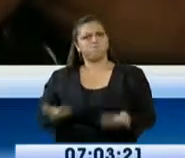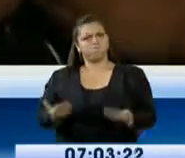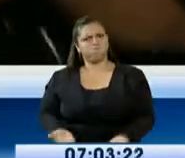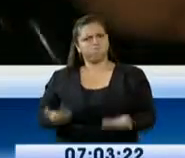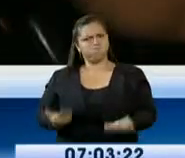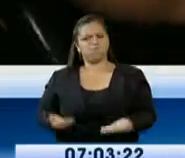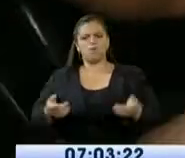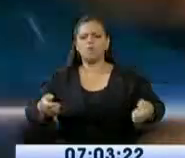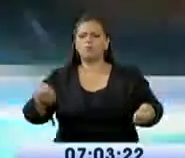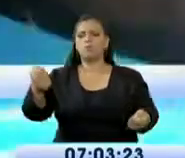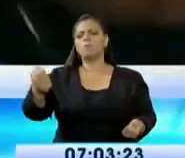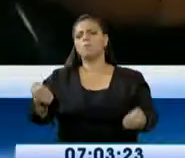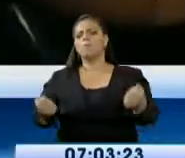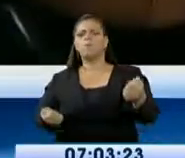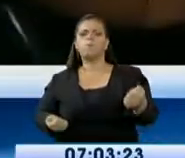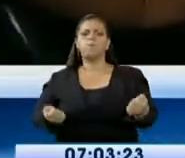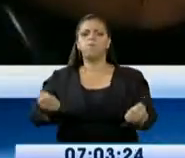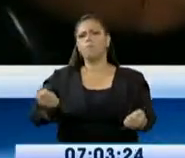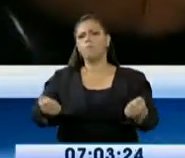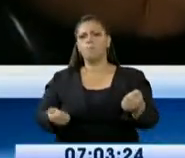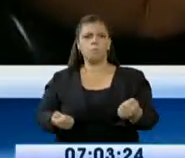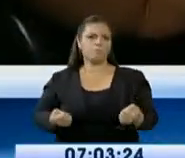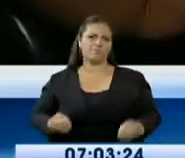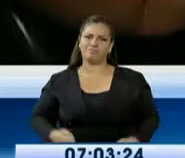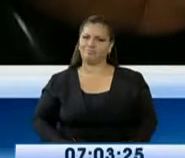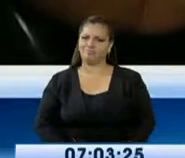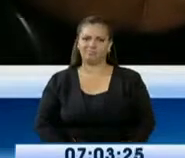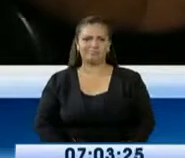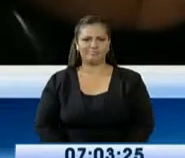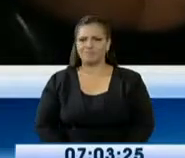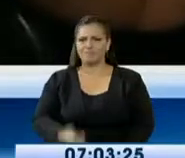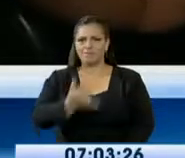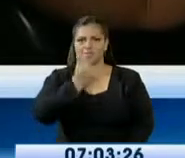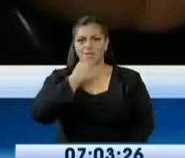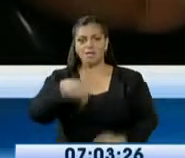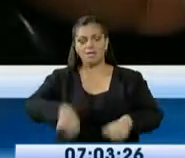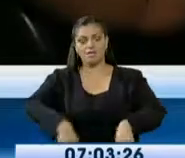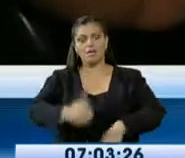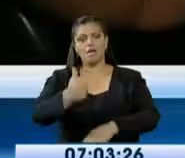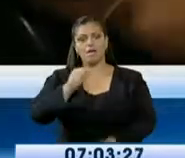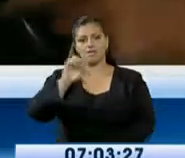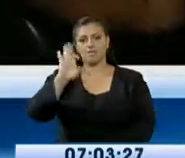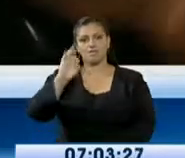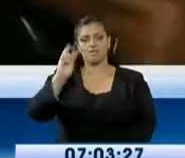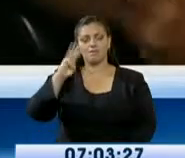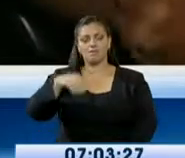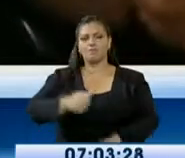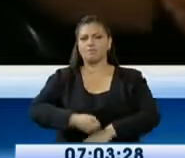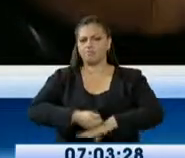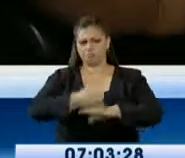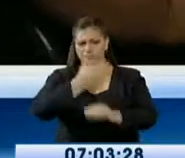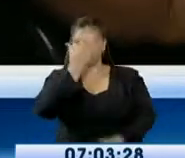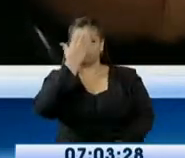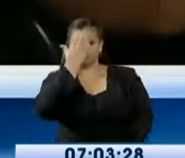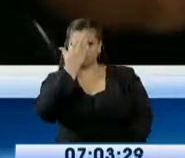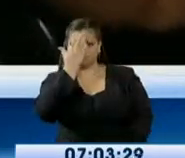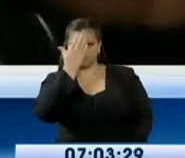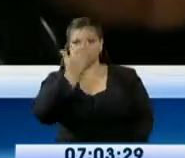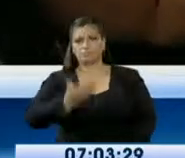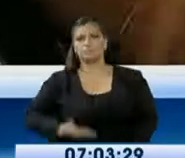transporte. Aquí se las hacen artesanalmente y aquí la ATM y todas las autoridades